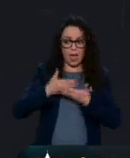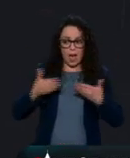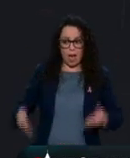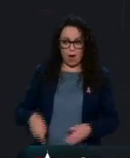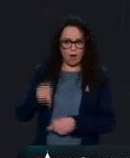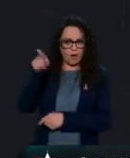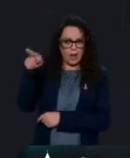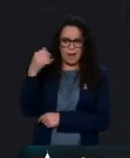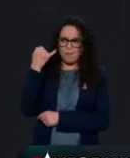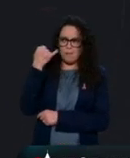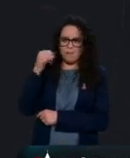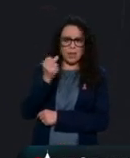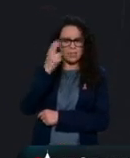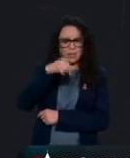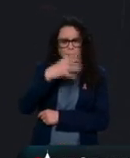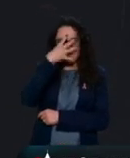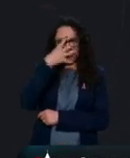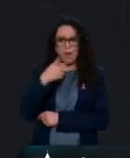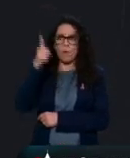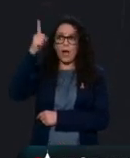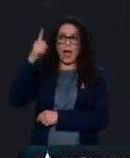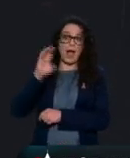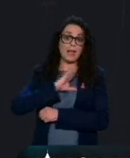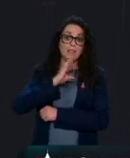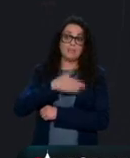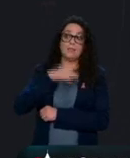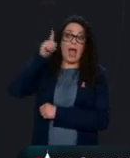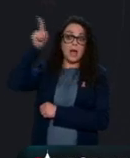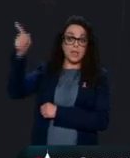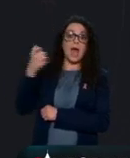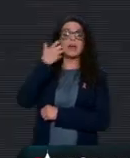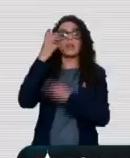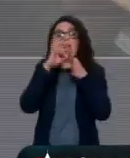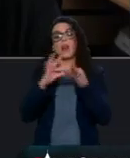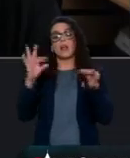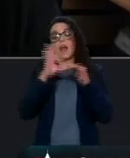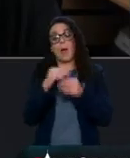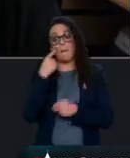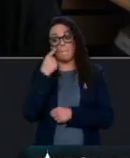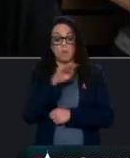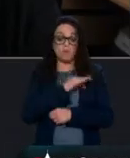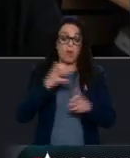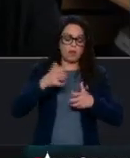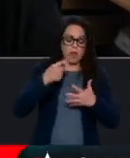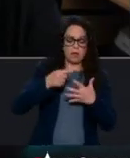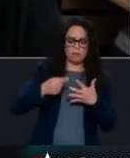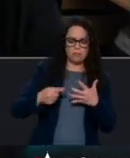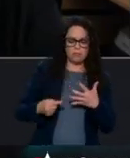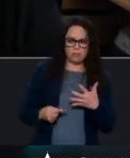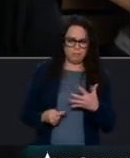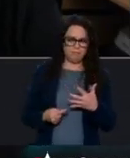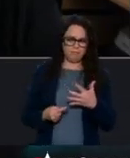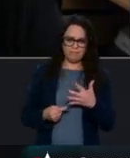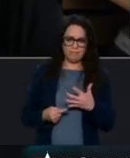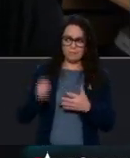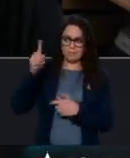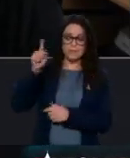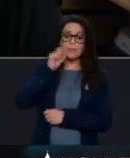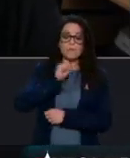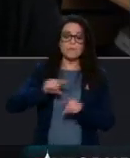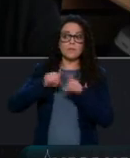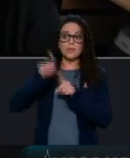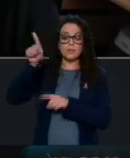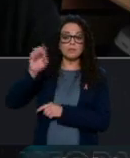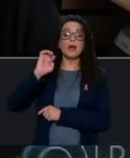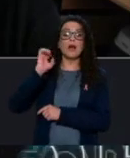de gobernanza desde España, ¿no? Siendo que Zedillo, pero también Felipe Calderón, como el entonces presidente nacional del PAN, avalaron esta